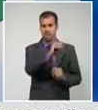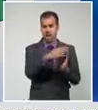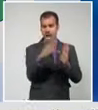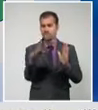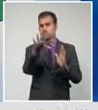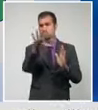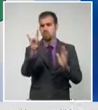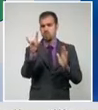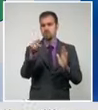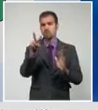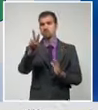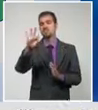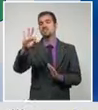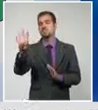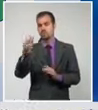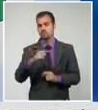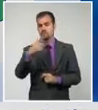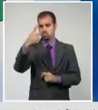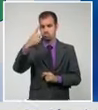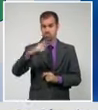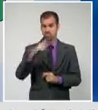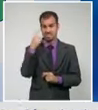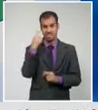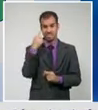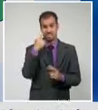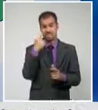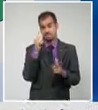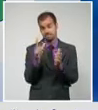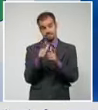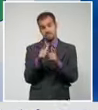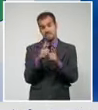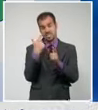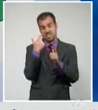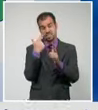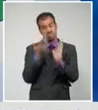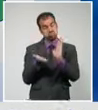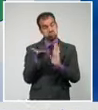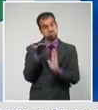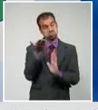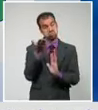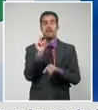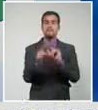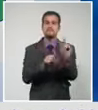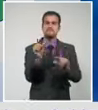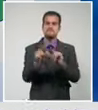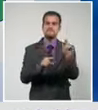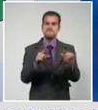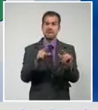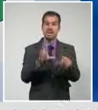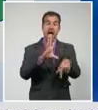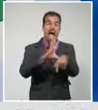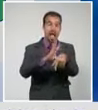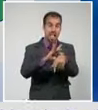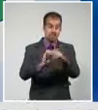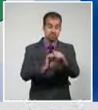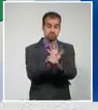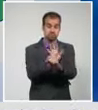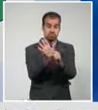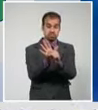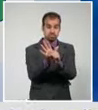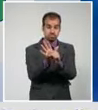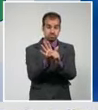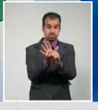284, y sigue siendo alta el número de pacientes, de personas con COVID que se diagnostican